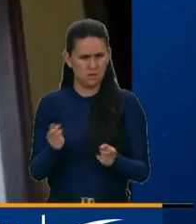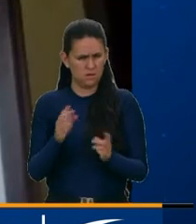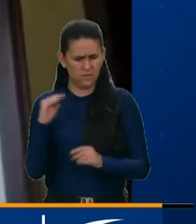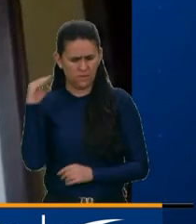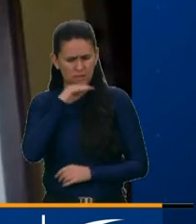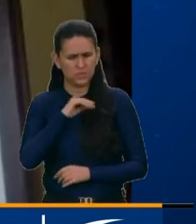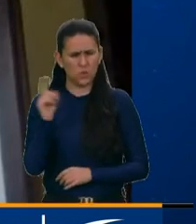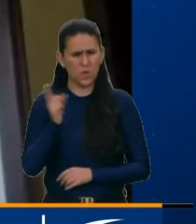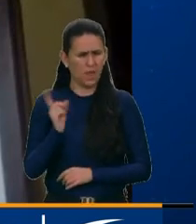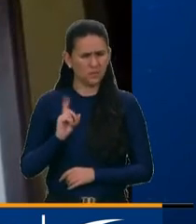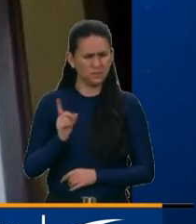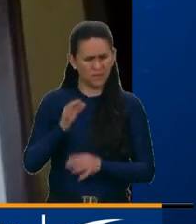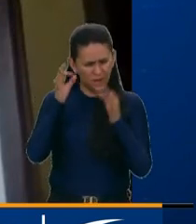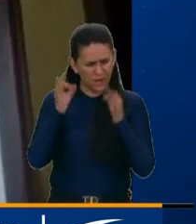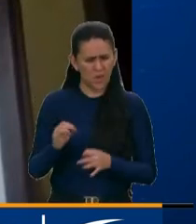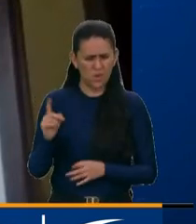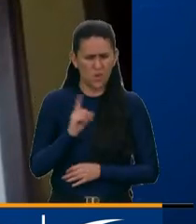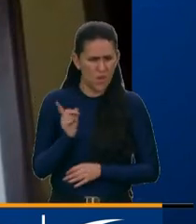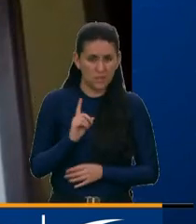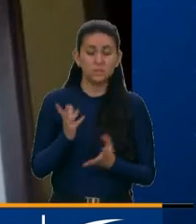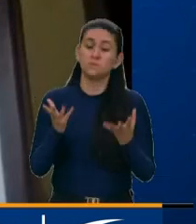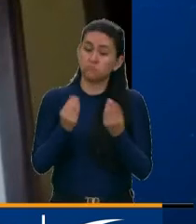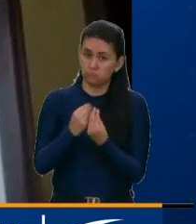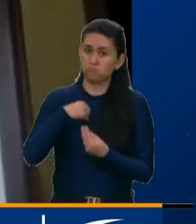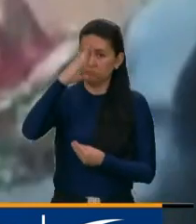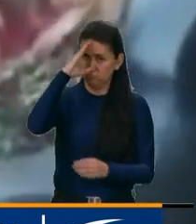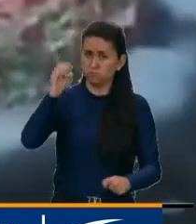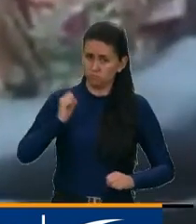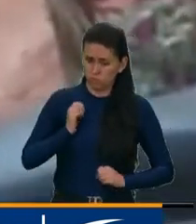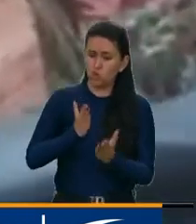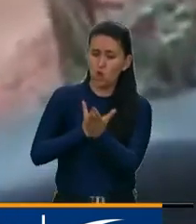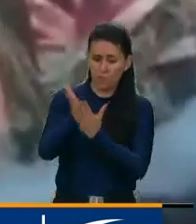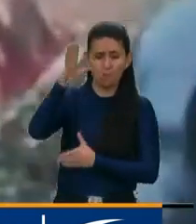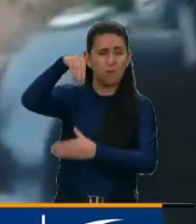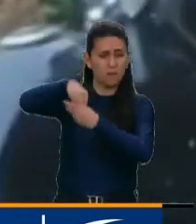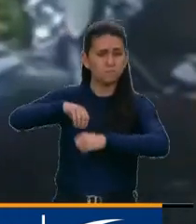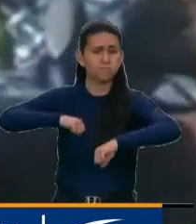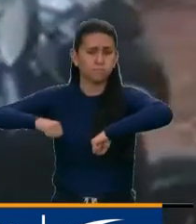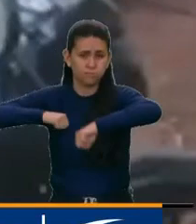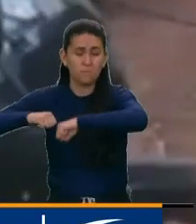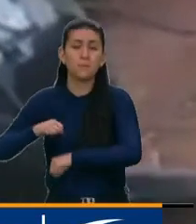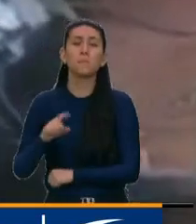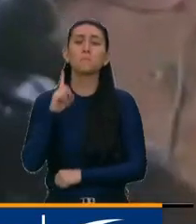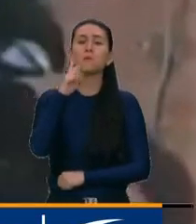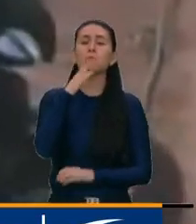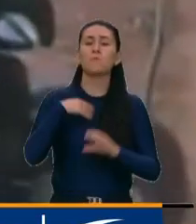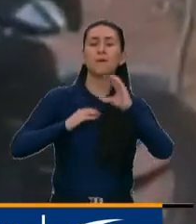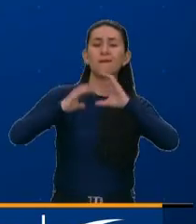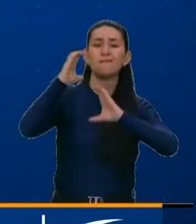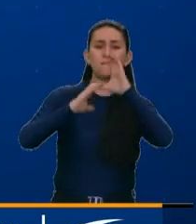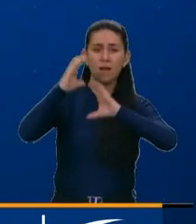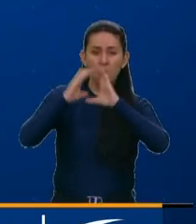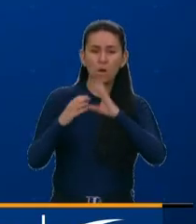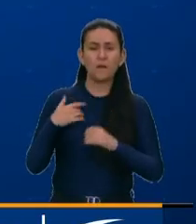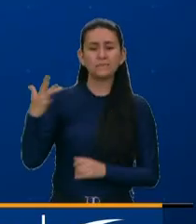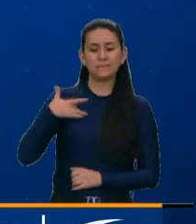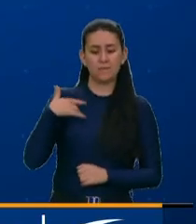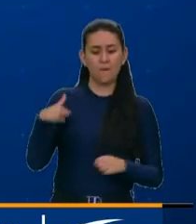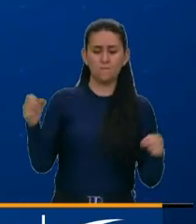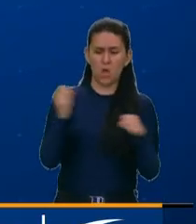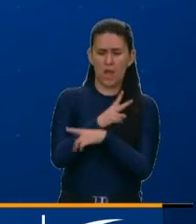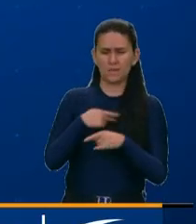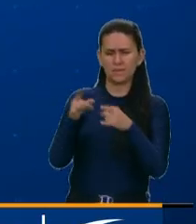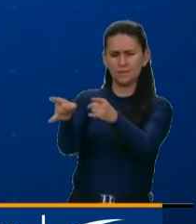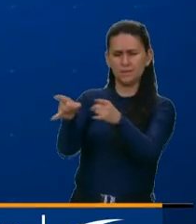tampoco corresponde a la realidad. La fuerza pública sí ha seguido operando. Sin embargo, en territorios como el Cauca, la percepción de la violencia es